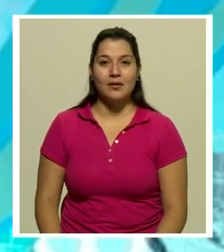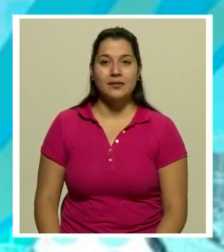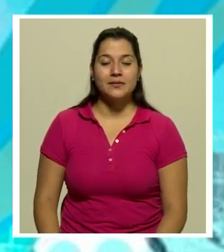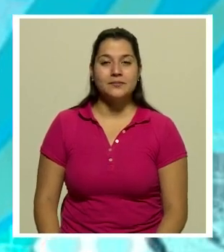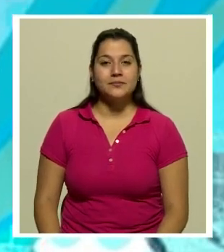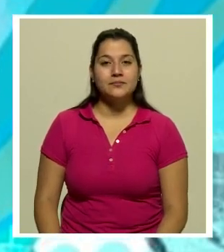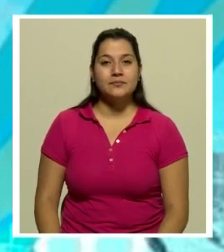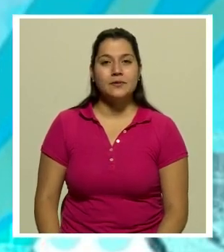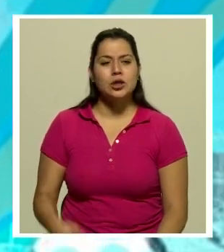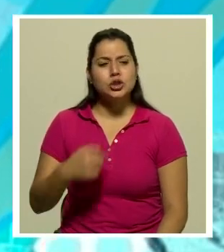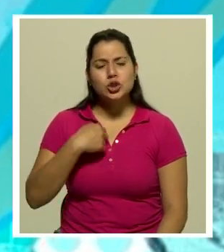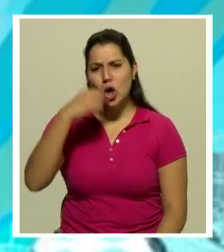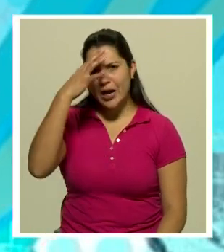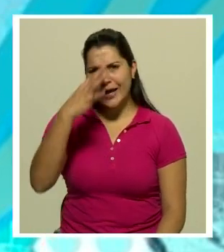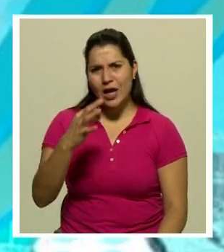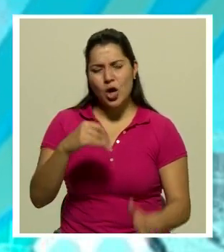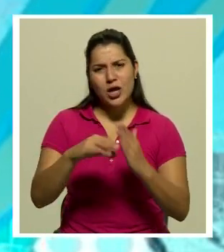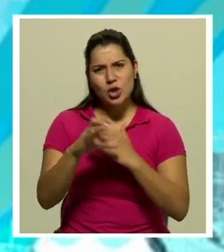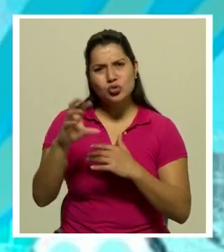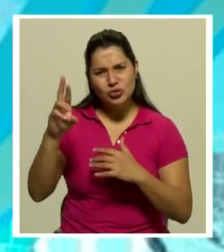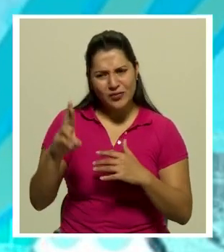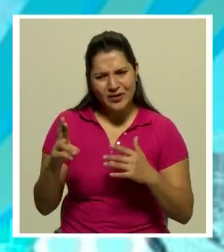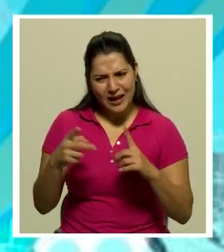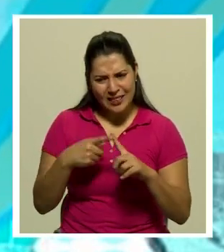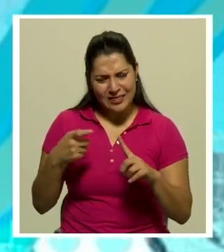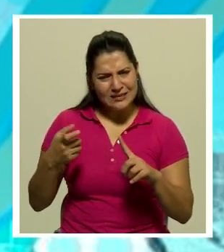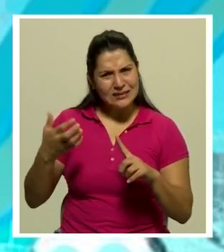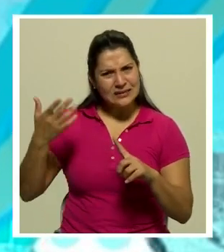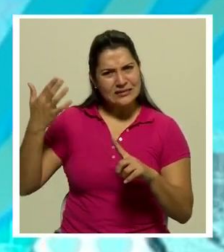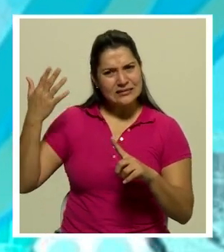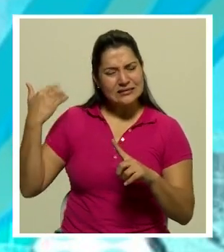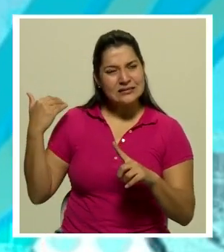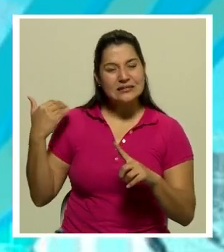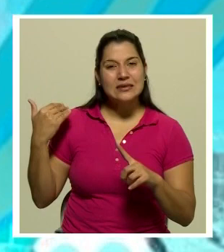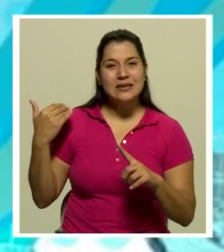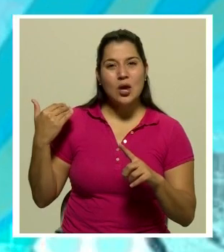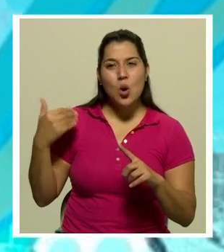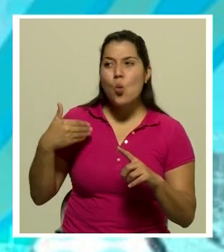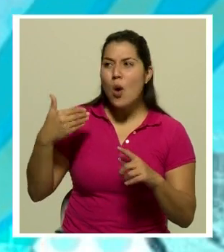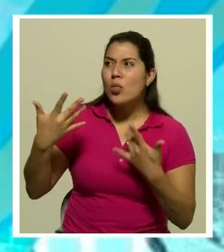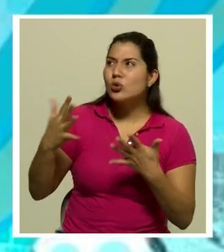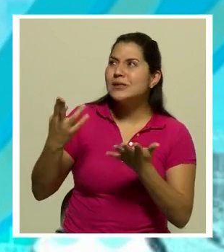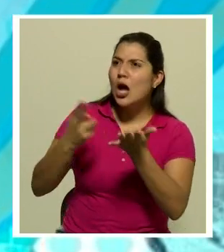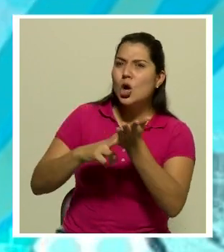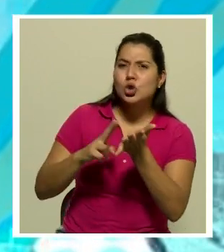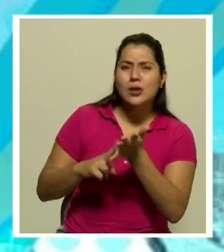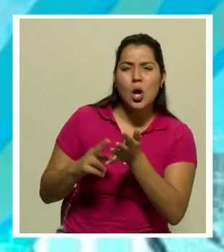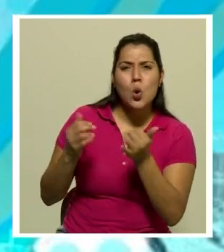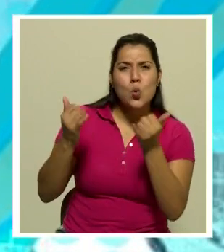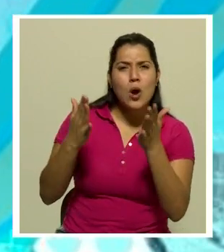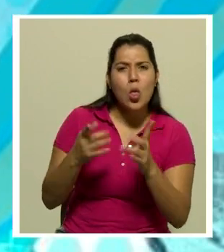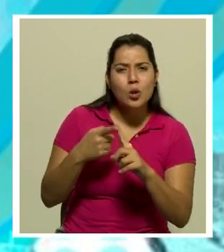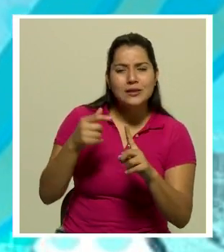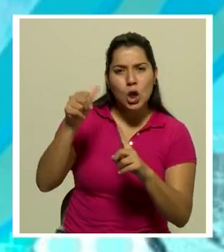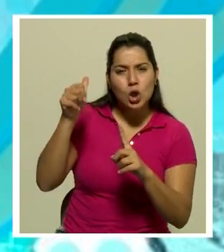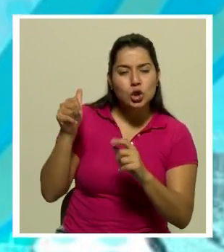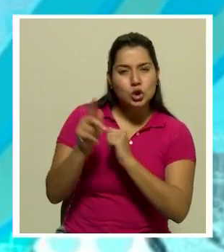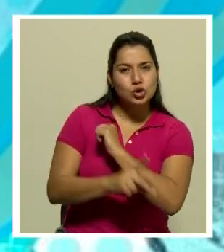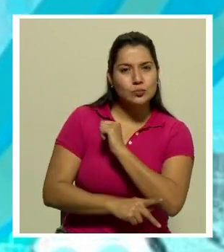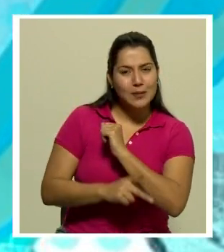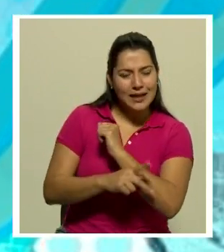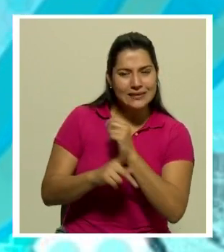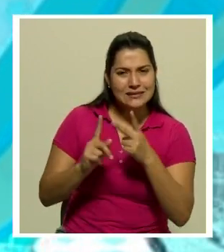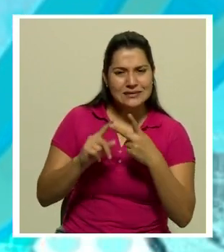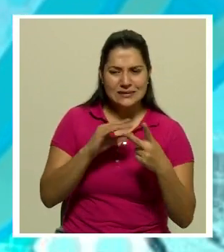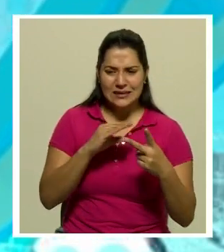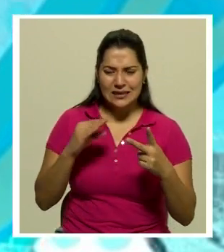y ve, yo creo que en Costa Rica desde hace varios años, desde que ya se exportaban jugadores, ¿no?, al extranjero, y desde que ha habido